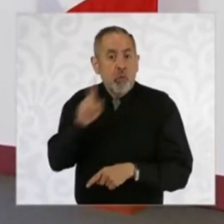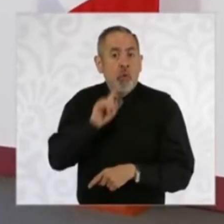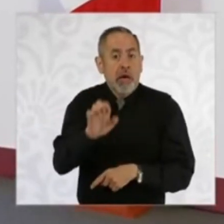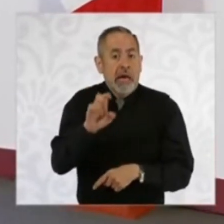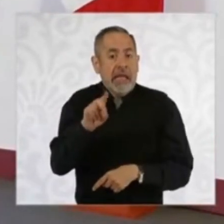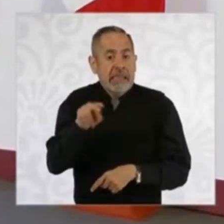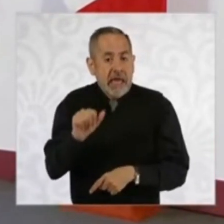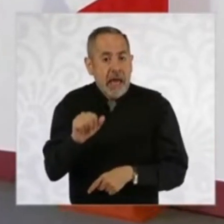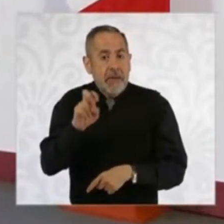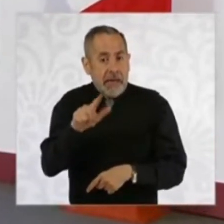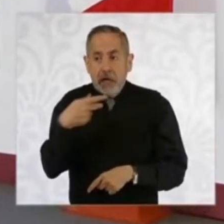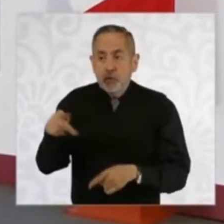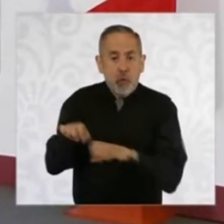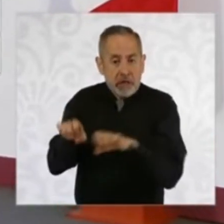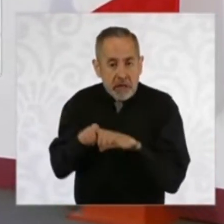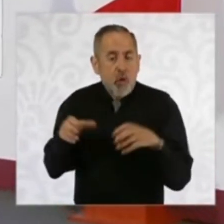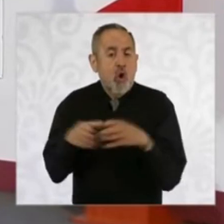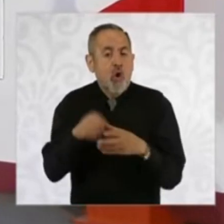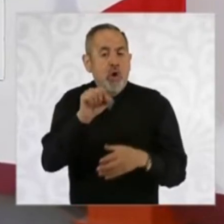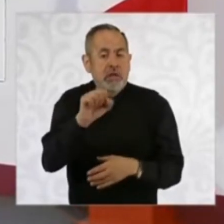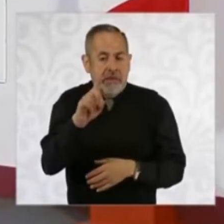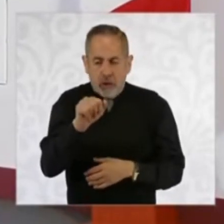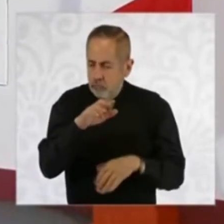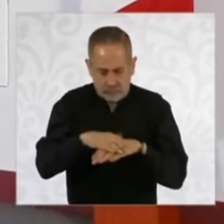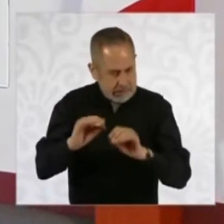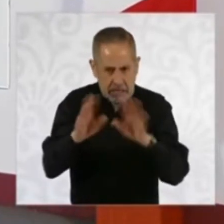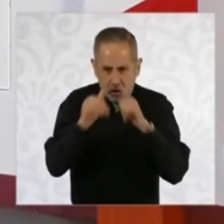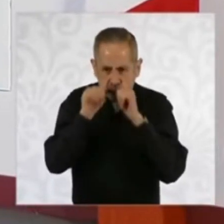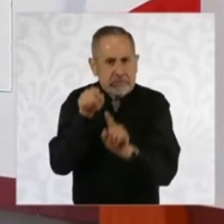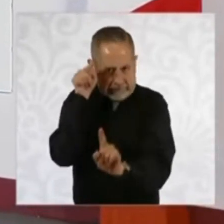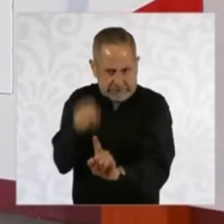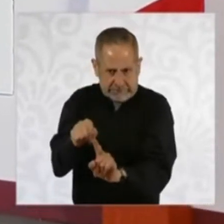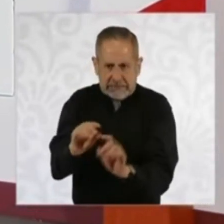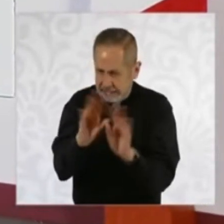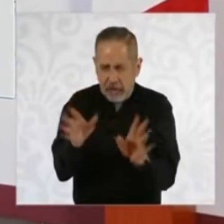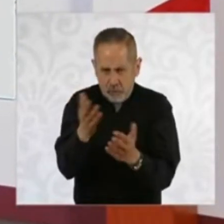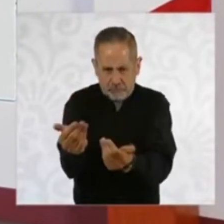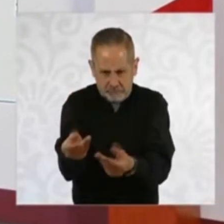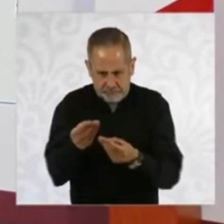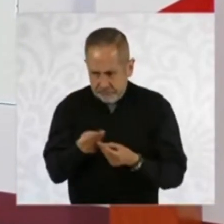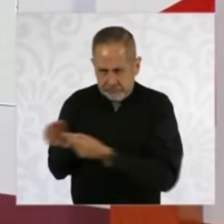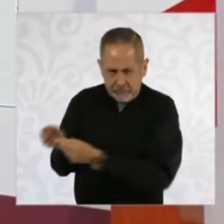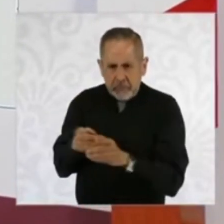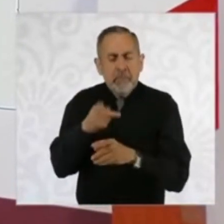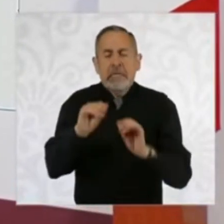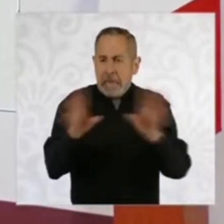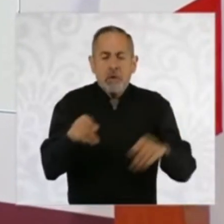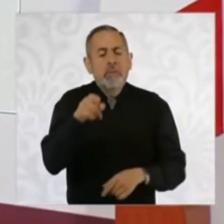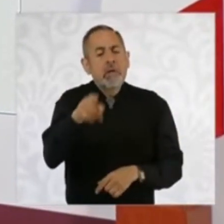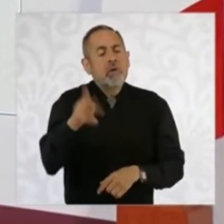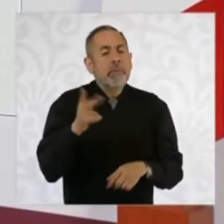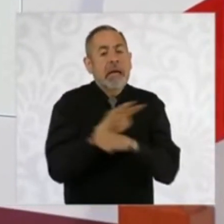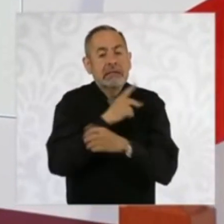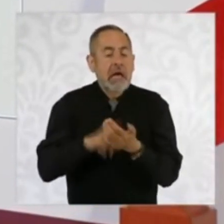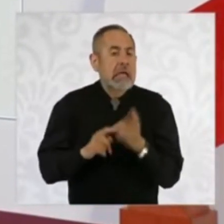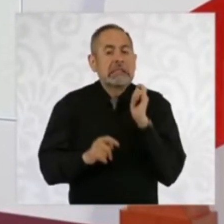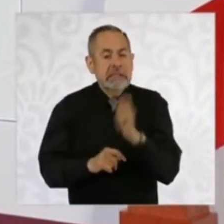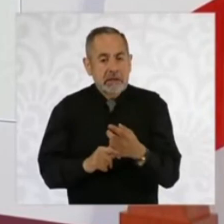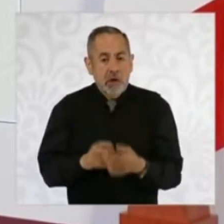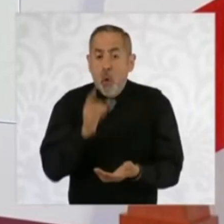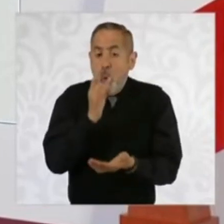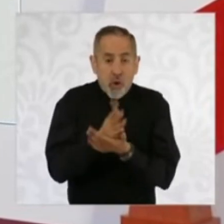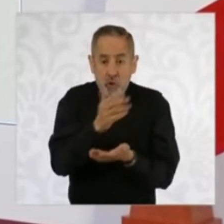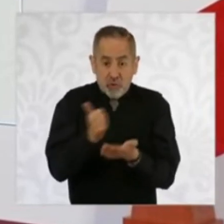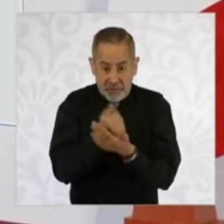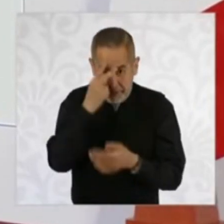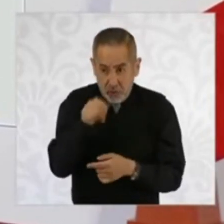Vega y todo su equipo de SEDATU. Por supuesto, atendemos el caso en específico. ¿Qué es lo que ocurre? No solo es en la Ciudad de